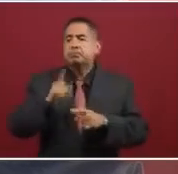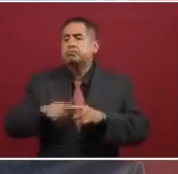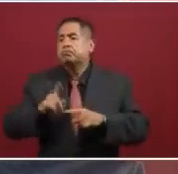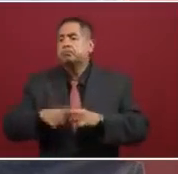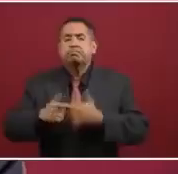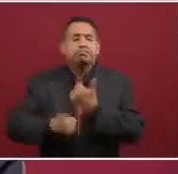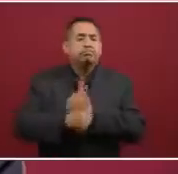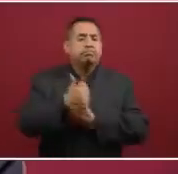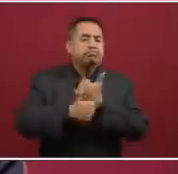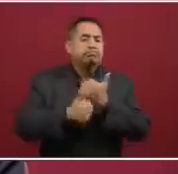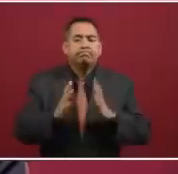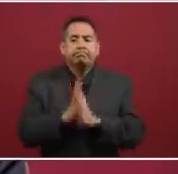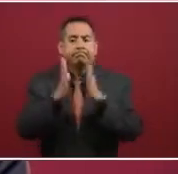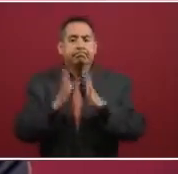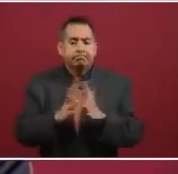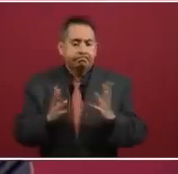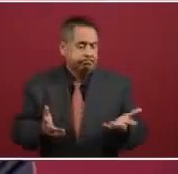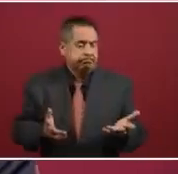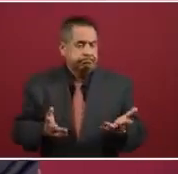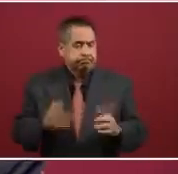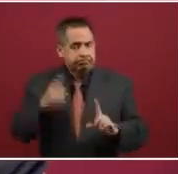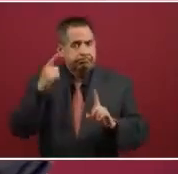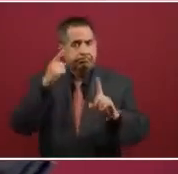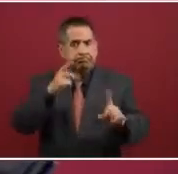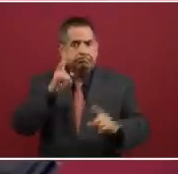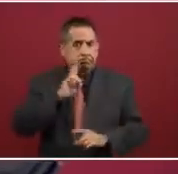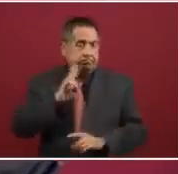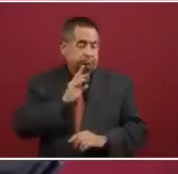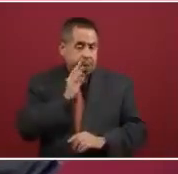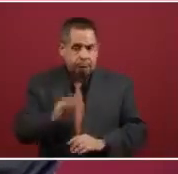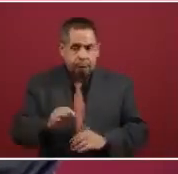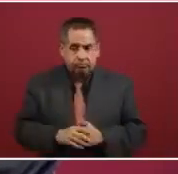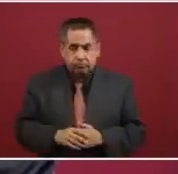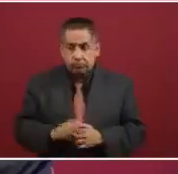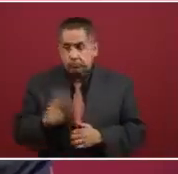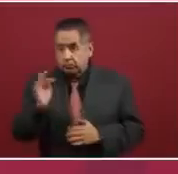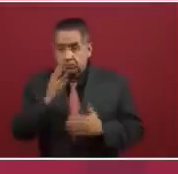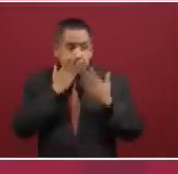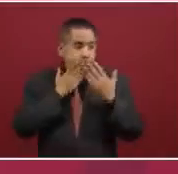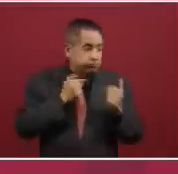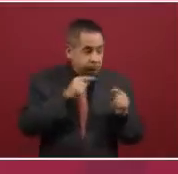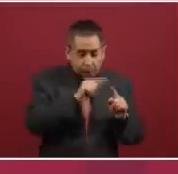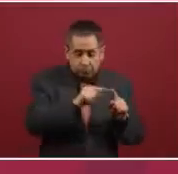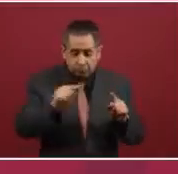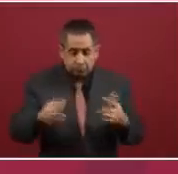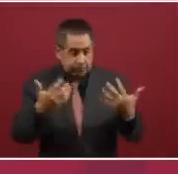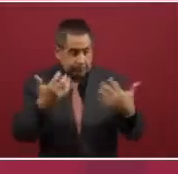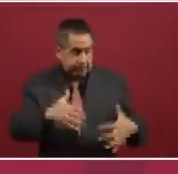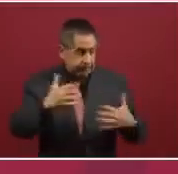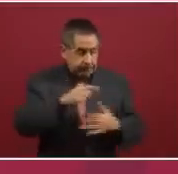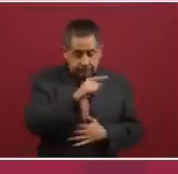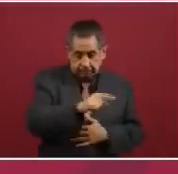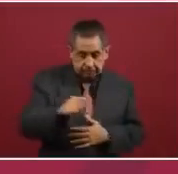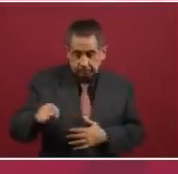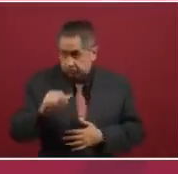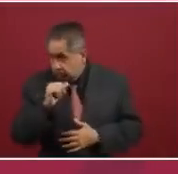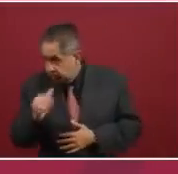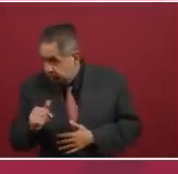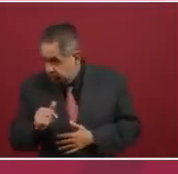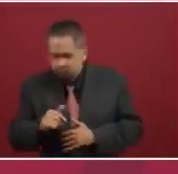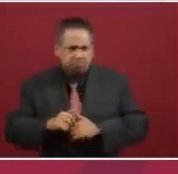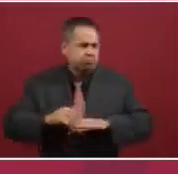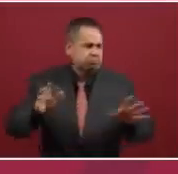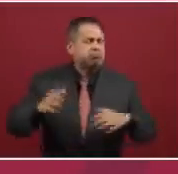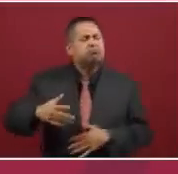con ese propósito. Si no participan las empresas, de todas maneras,